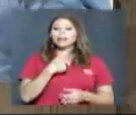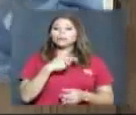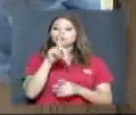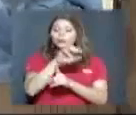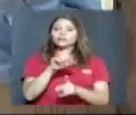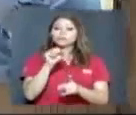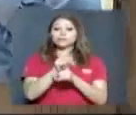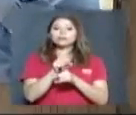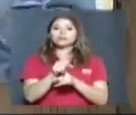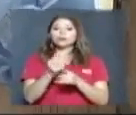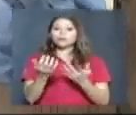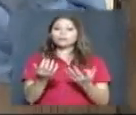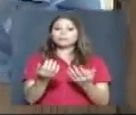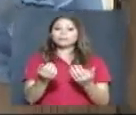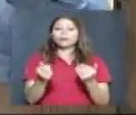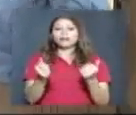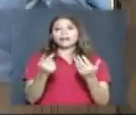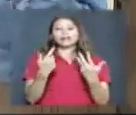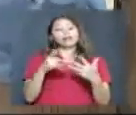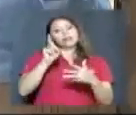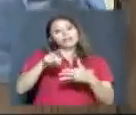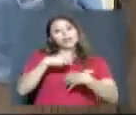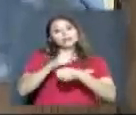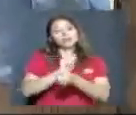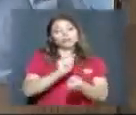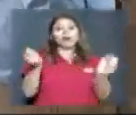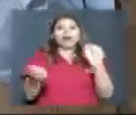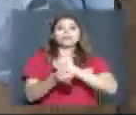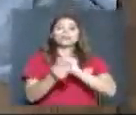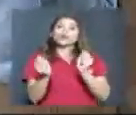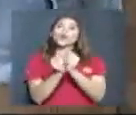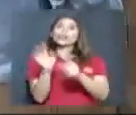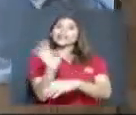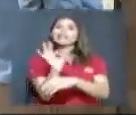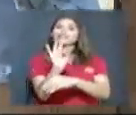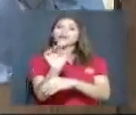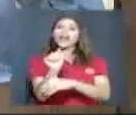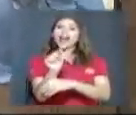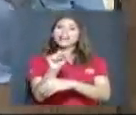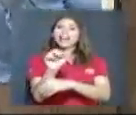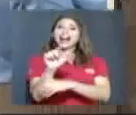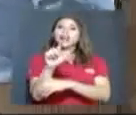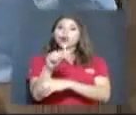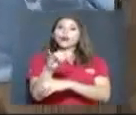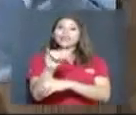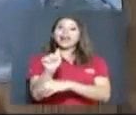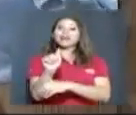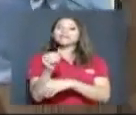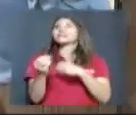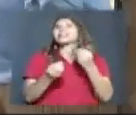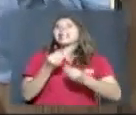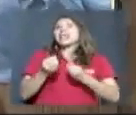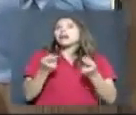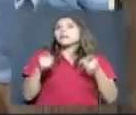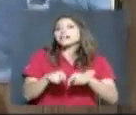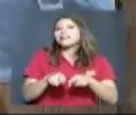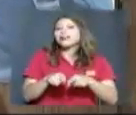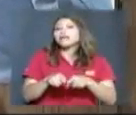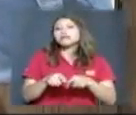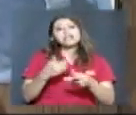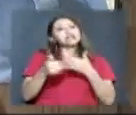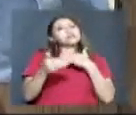abrupto, ¿verdad? Con la televisión analógica, la ventaja era que aunque usted estuviera lejos, ¿verdad? Medio ve la imagen. Obviamente. El problema con el digital,